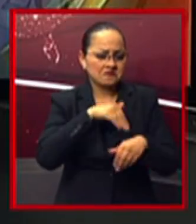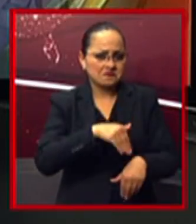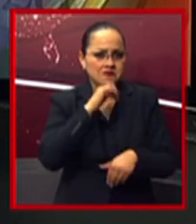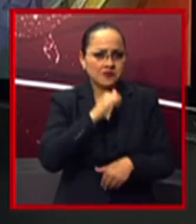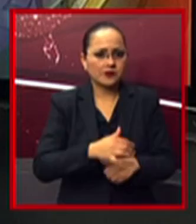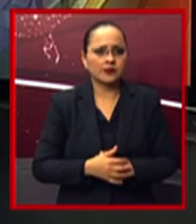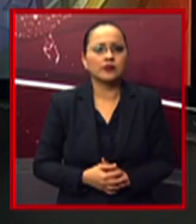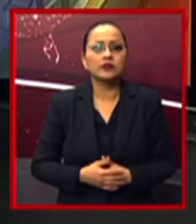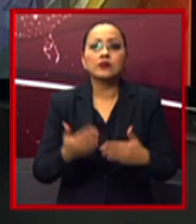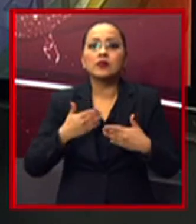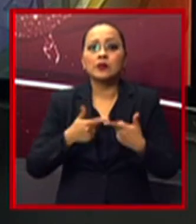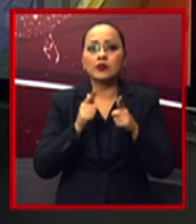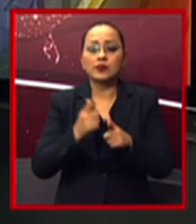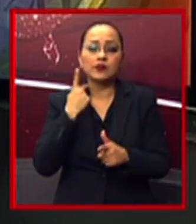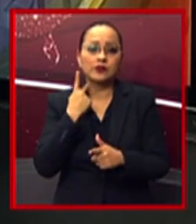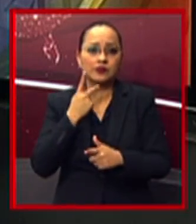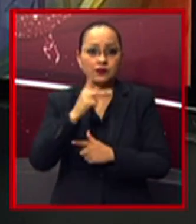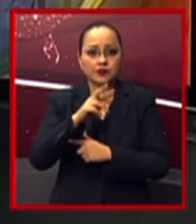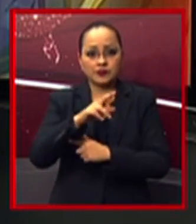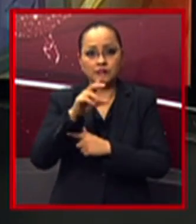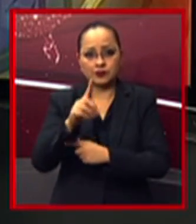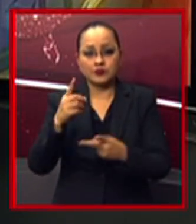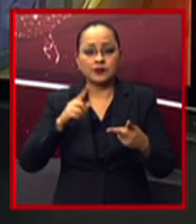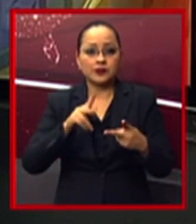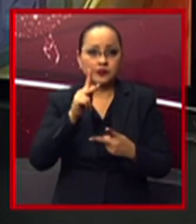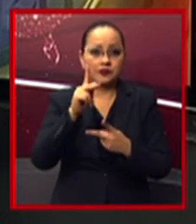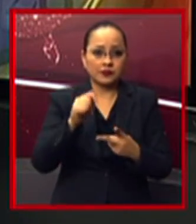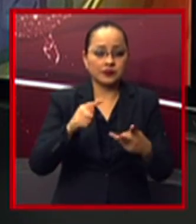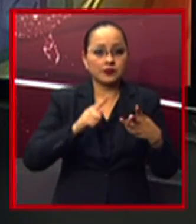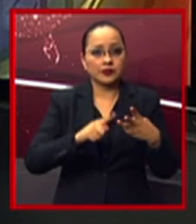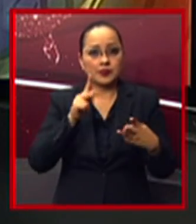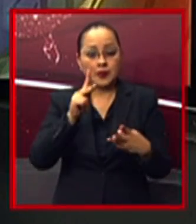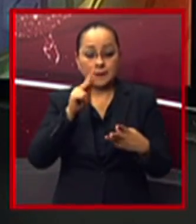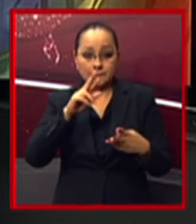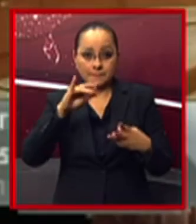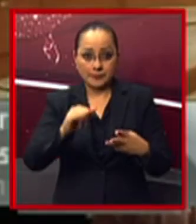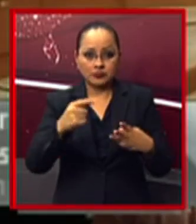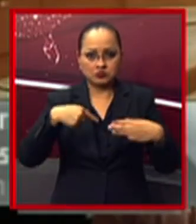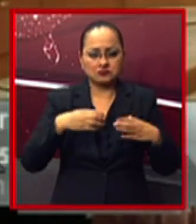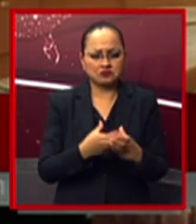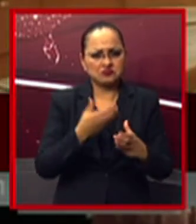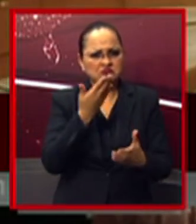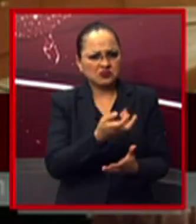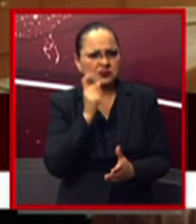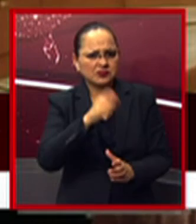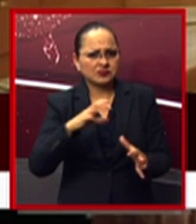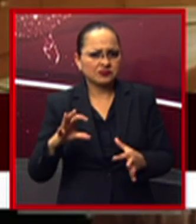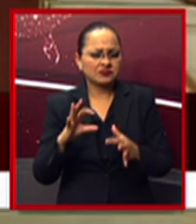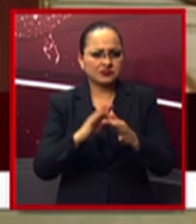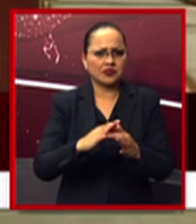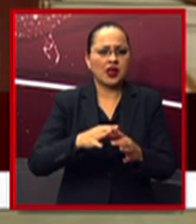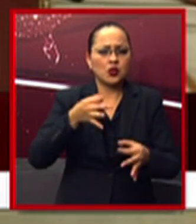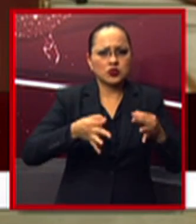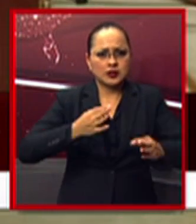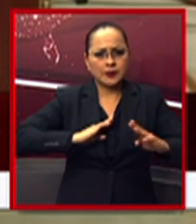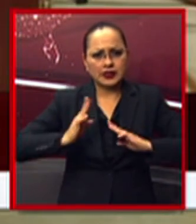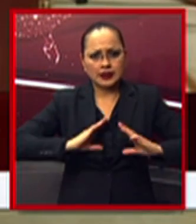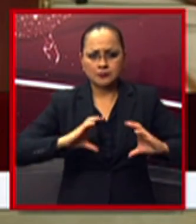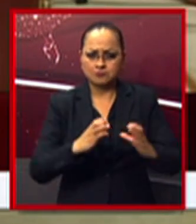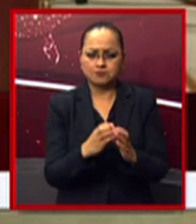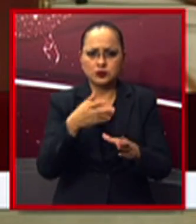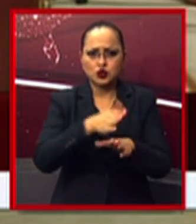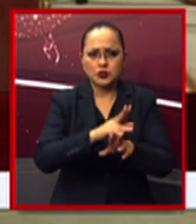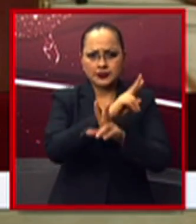Posteriormente, los grupos parlamentarios del PRD, PT y PRI expusieron su posición frente a esta minuta inherente a la justicia militar. Entre los